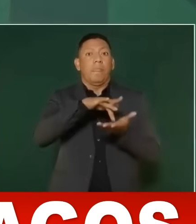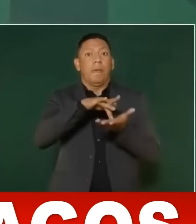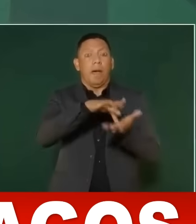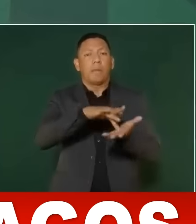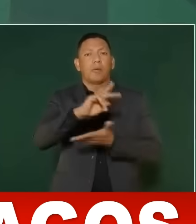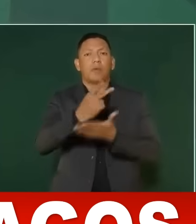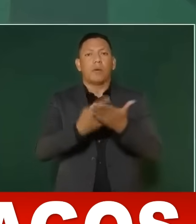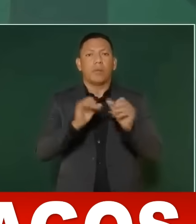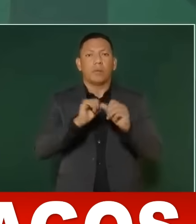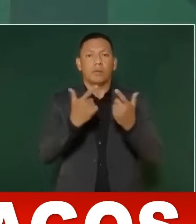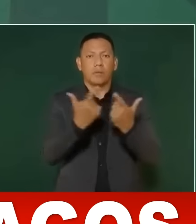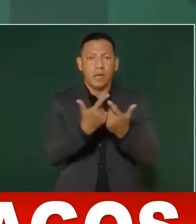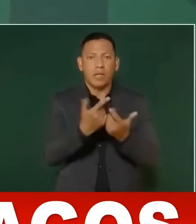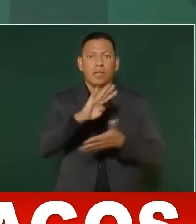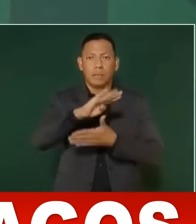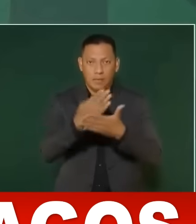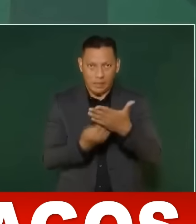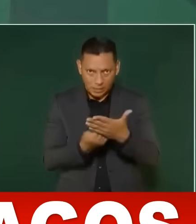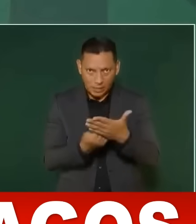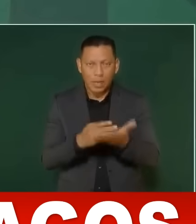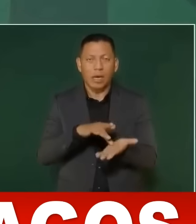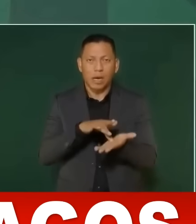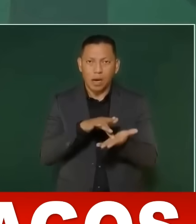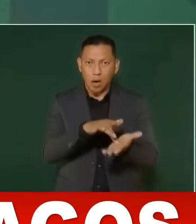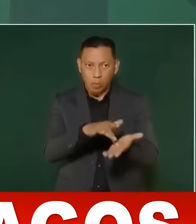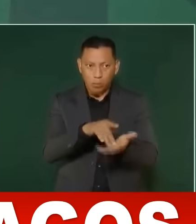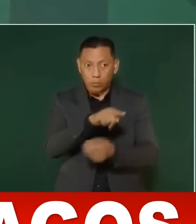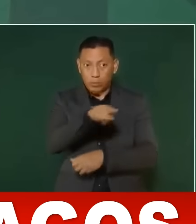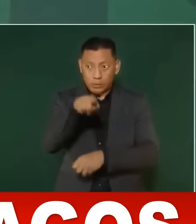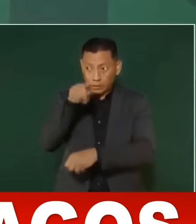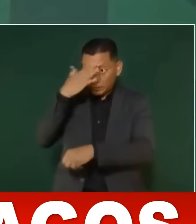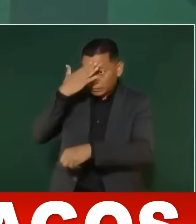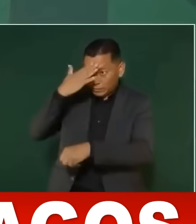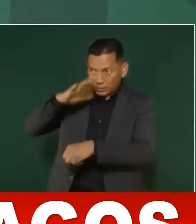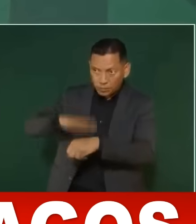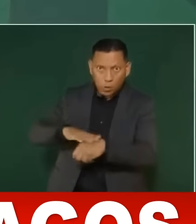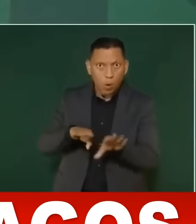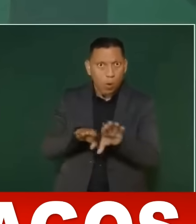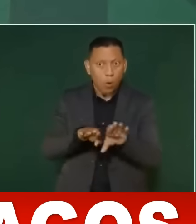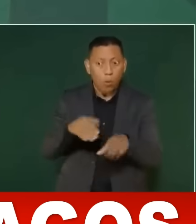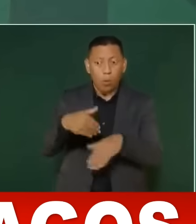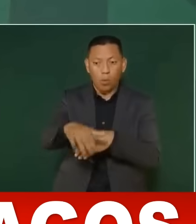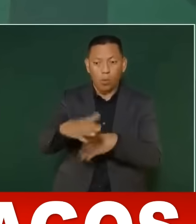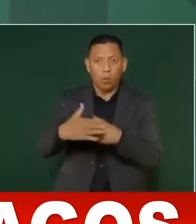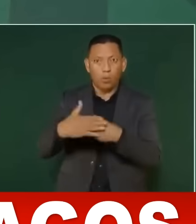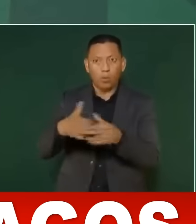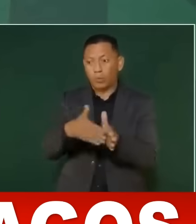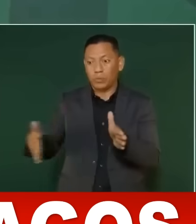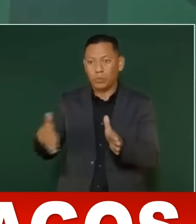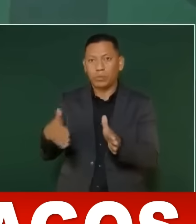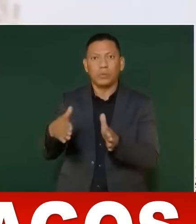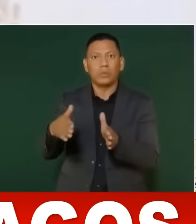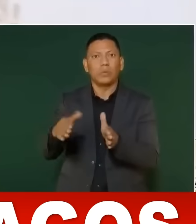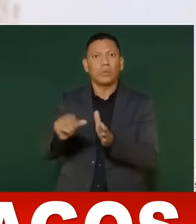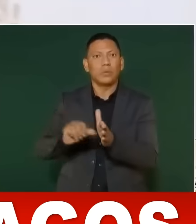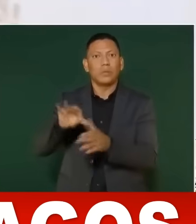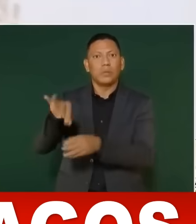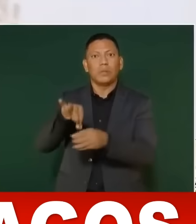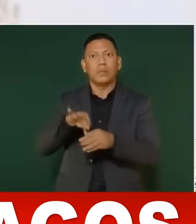programas de bienestar sepan cómo va a ser este año lo de la